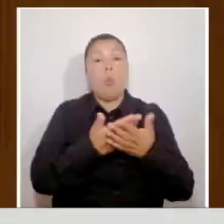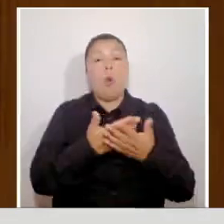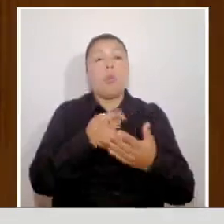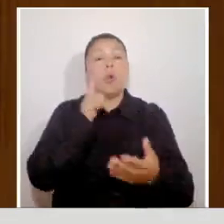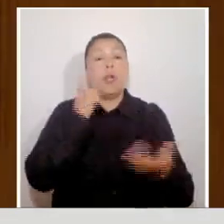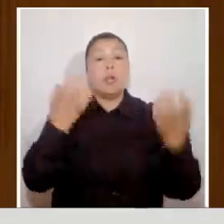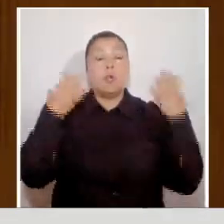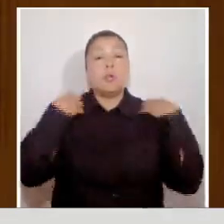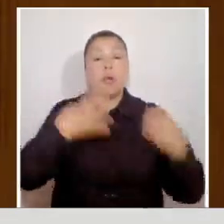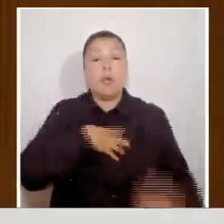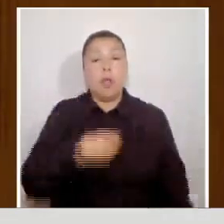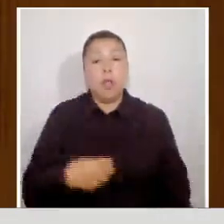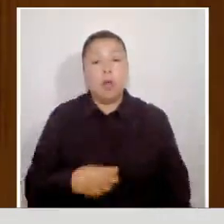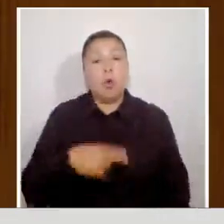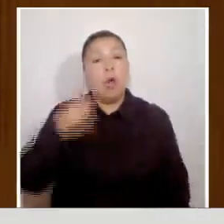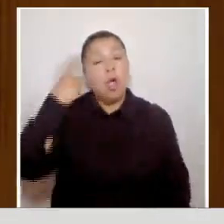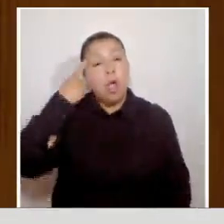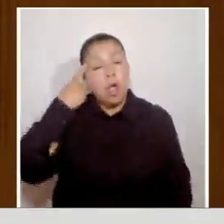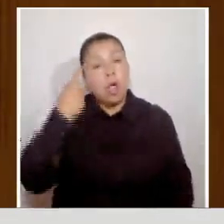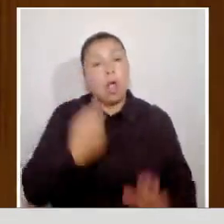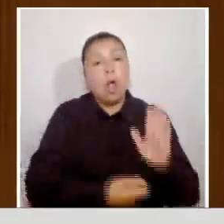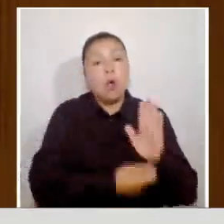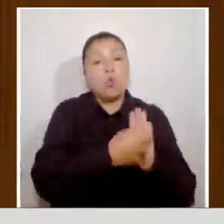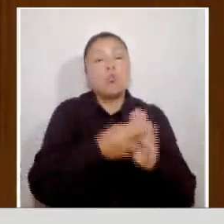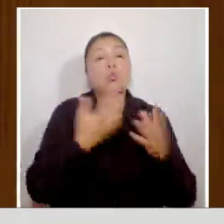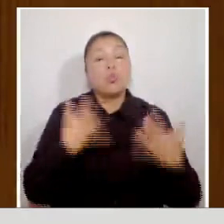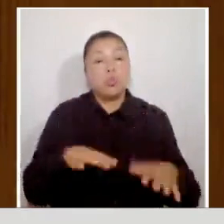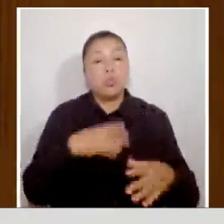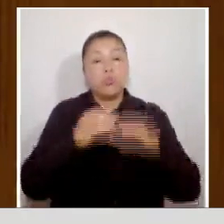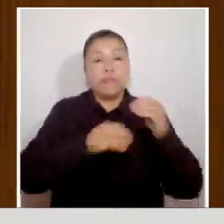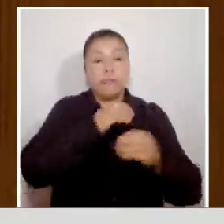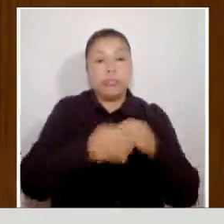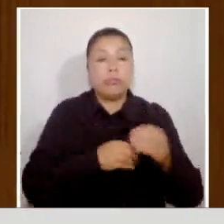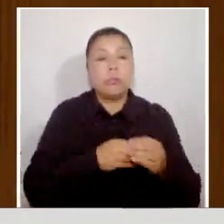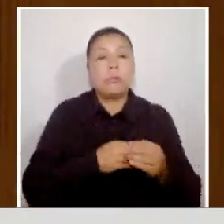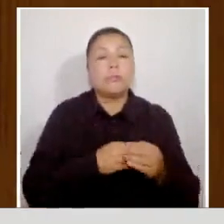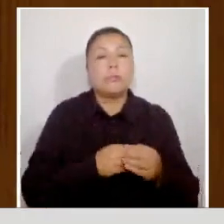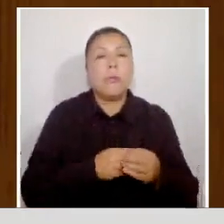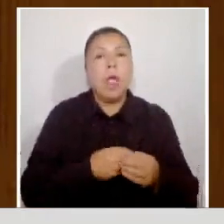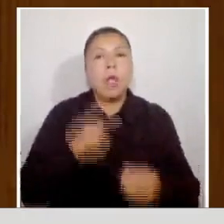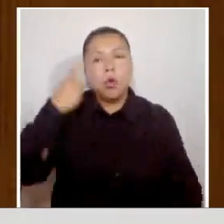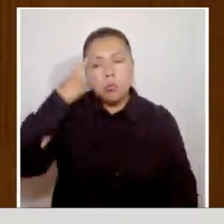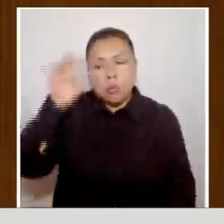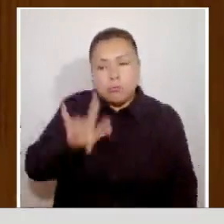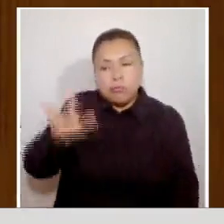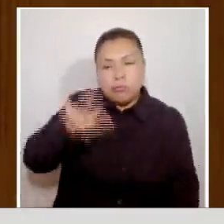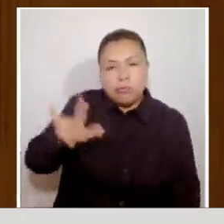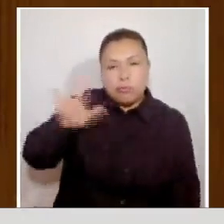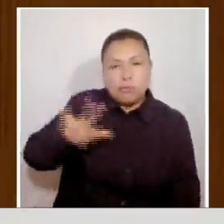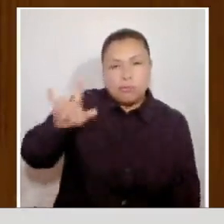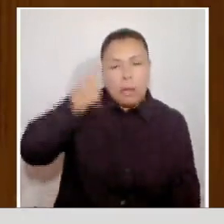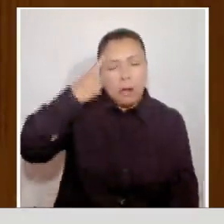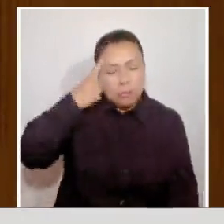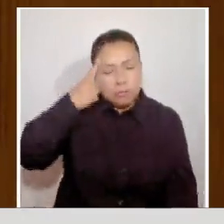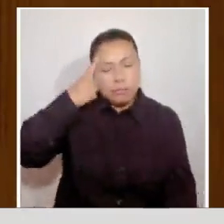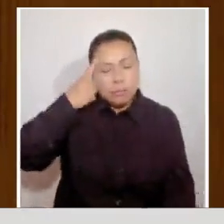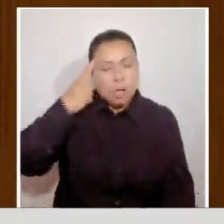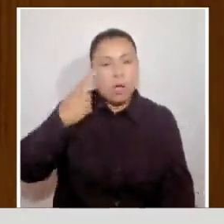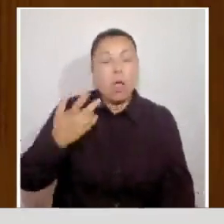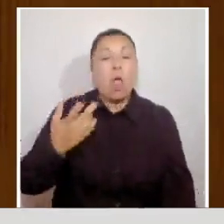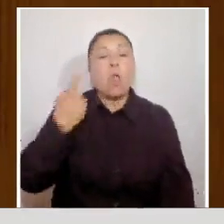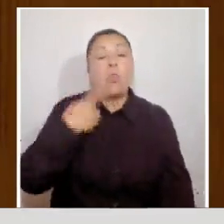supone que es el resultado de la combinación del lavado de entre comillas de una o un